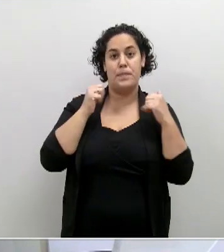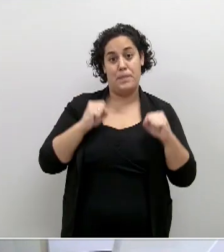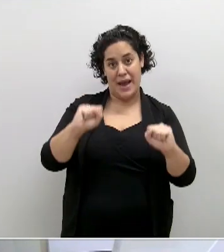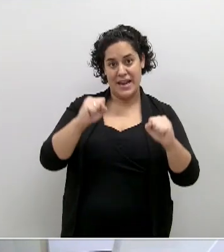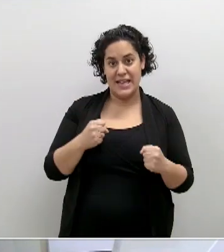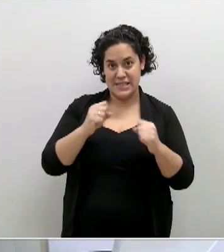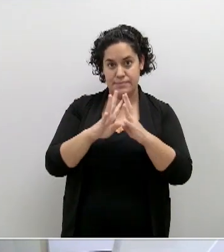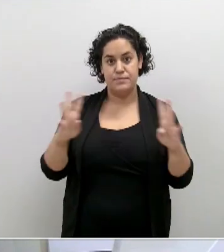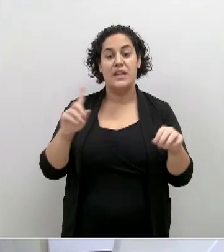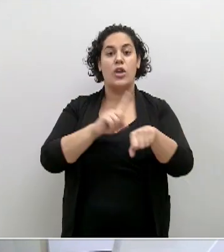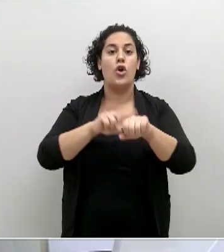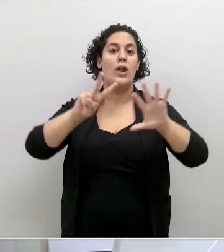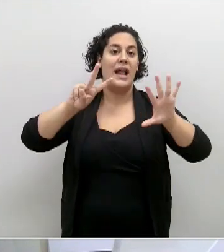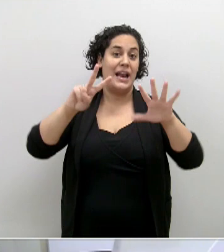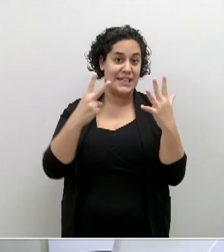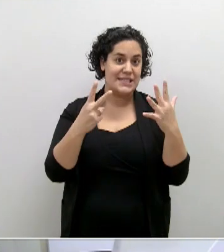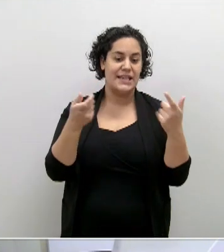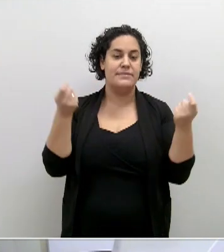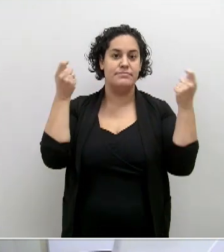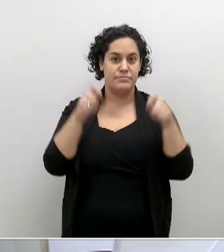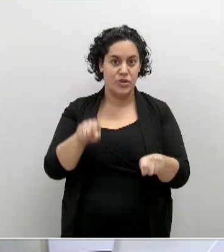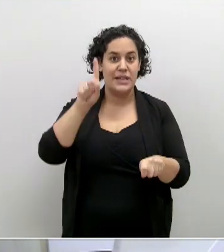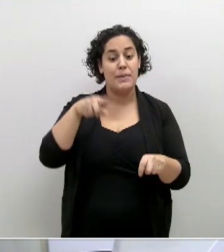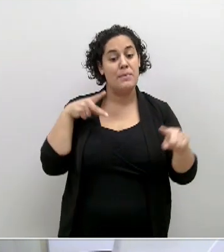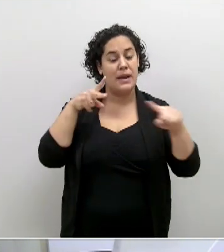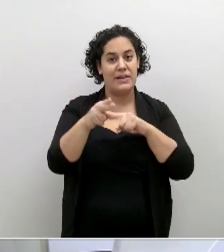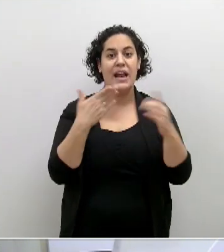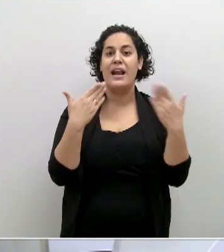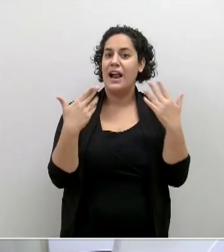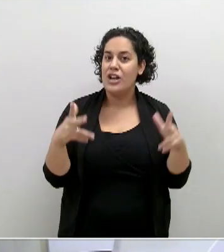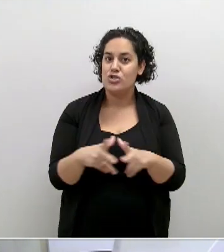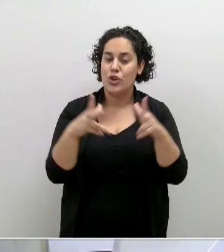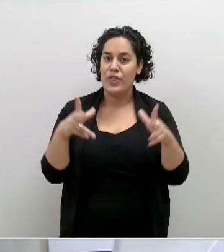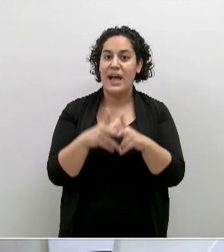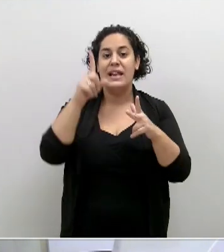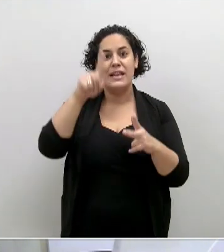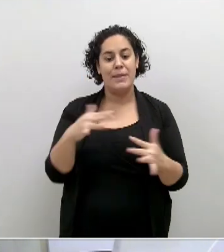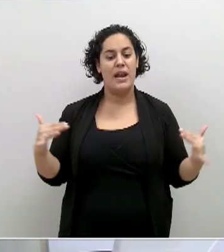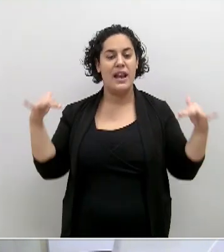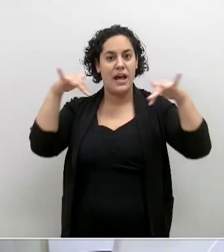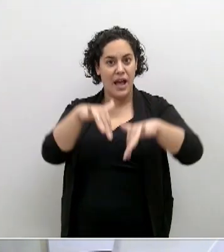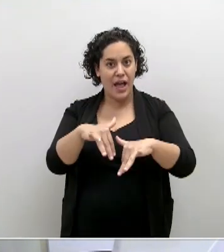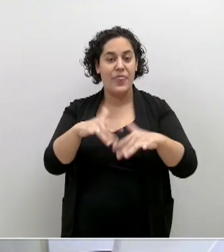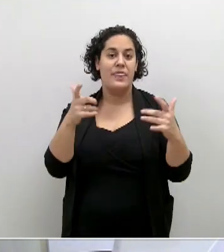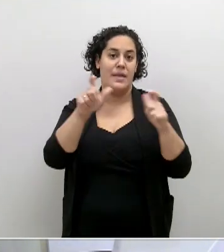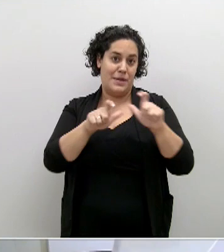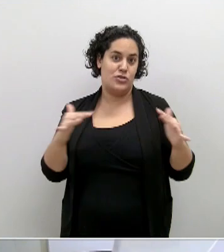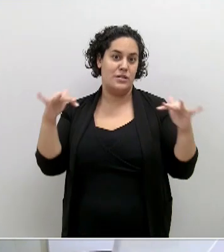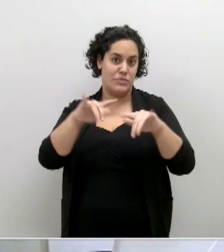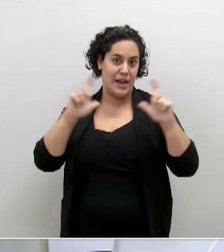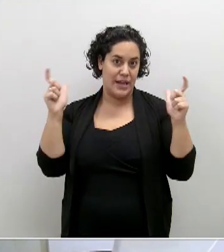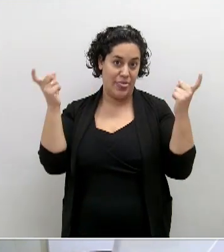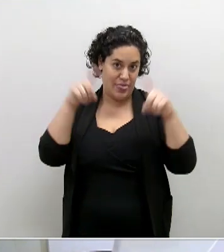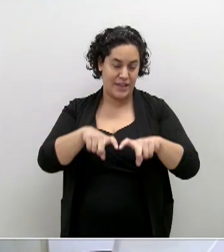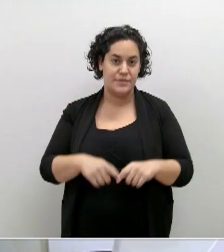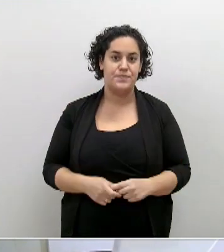tarde, tratando de evitar la interacción social, sobre todo, y las quedadas de determinados grupos de personas. Se recomienda igualmente